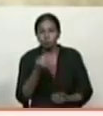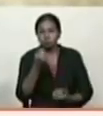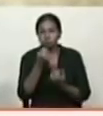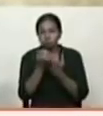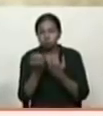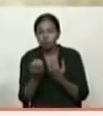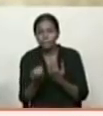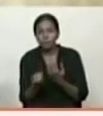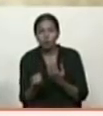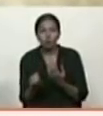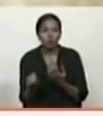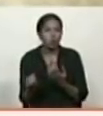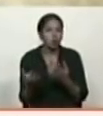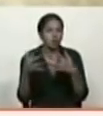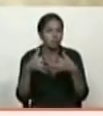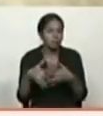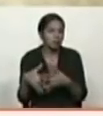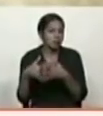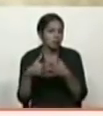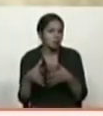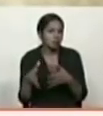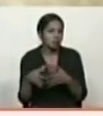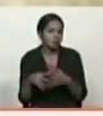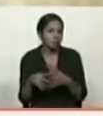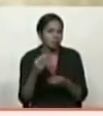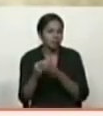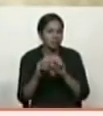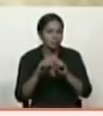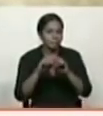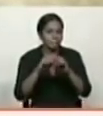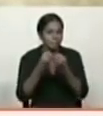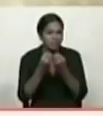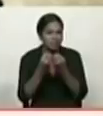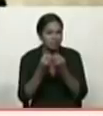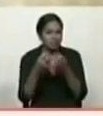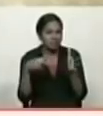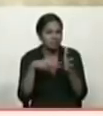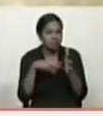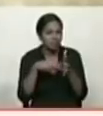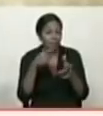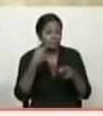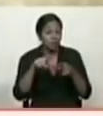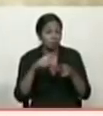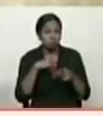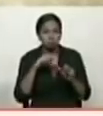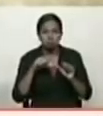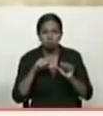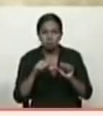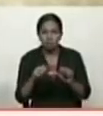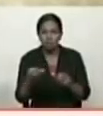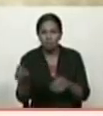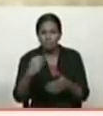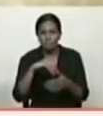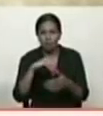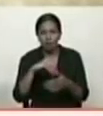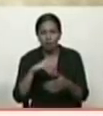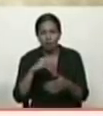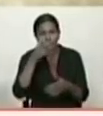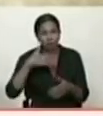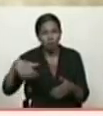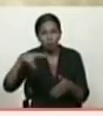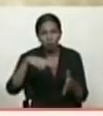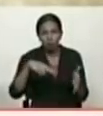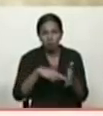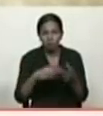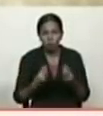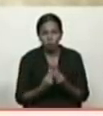imperialistas para fracturar Siria y sin embargo pudo salir adelante el pueblo sirio con su